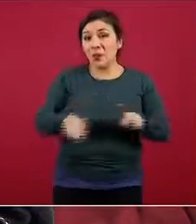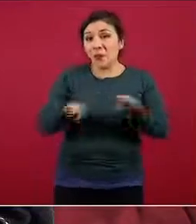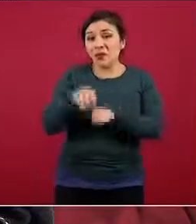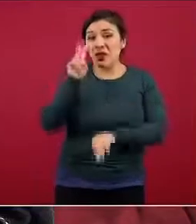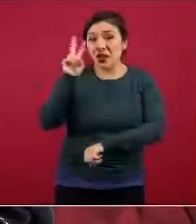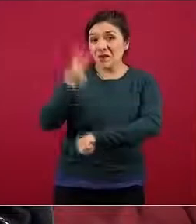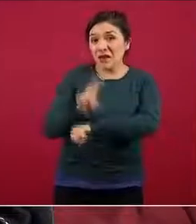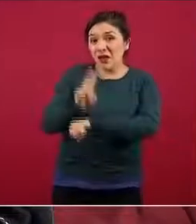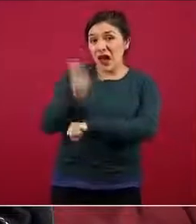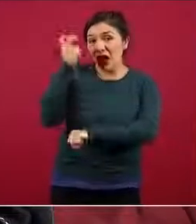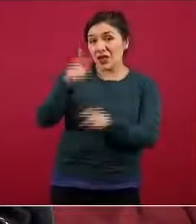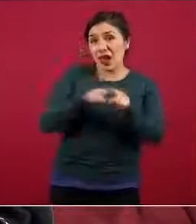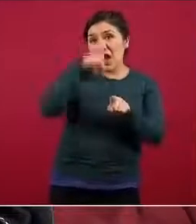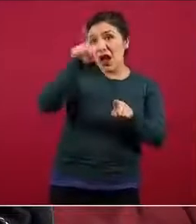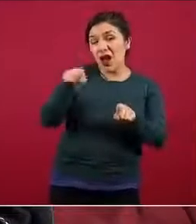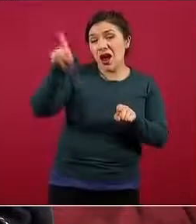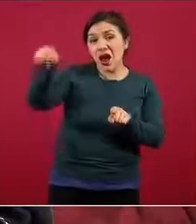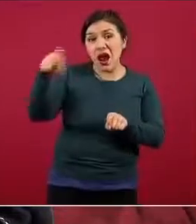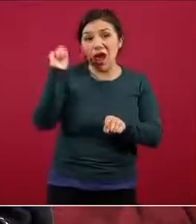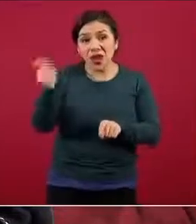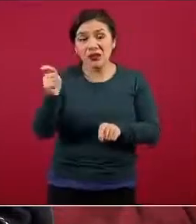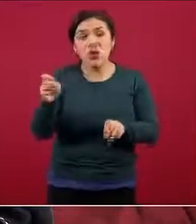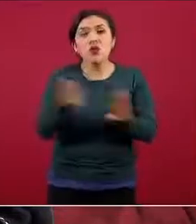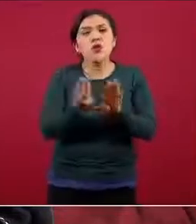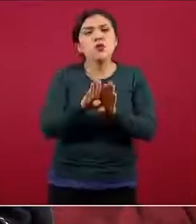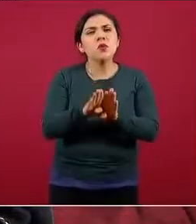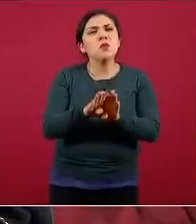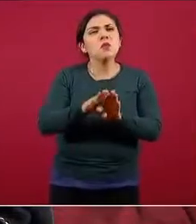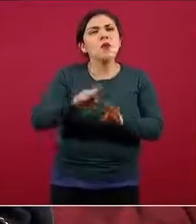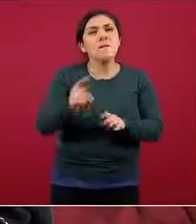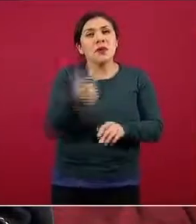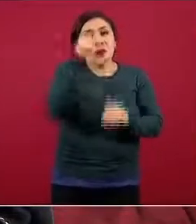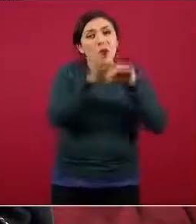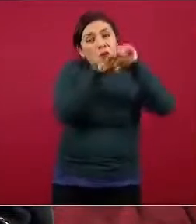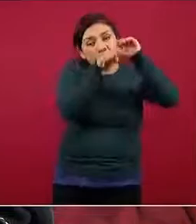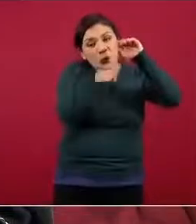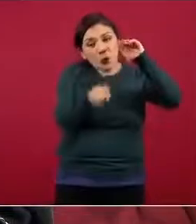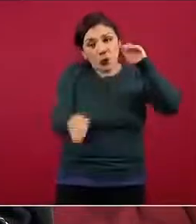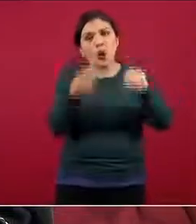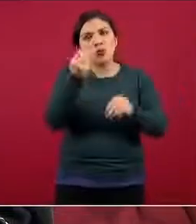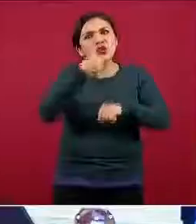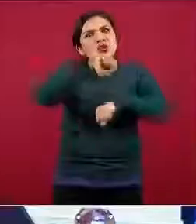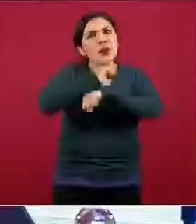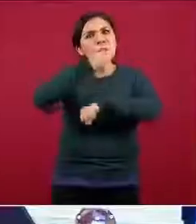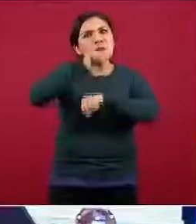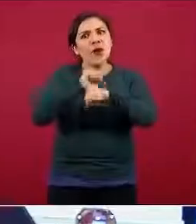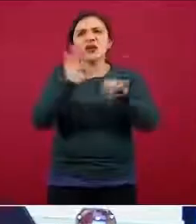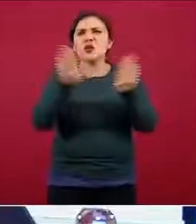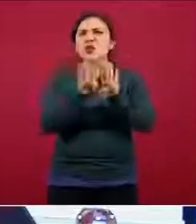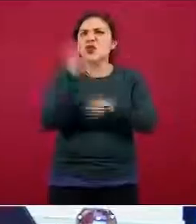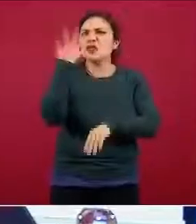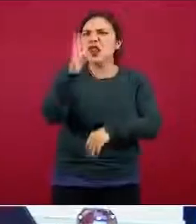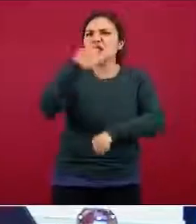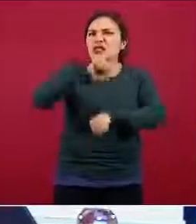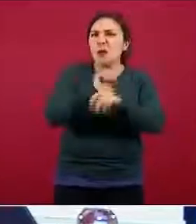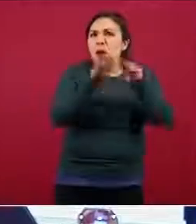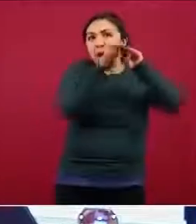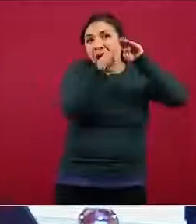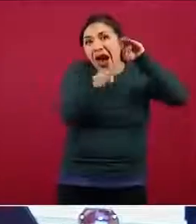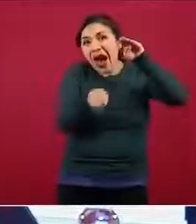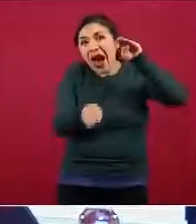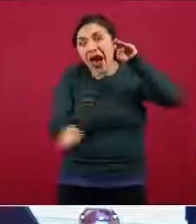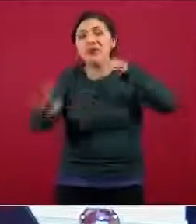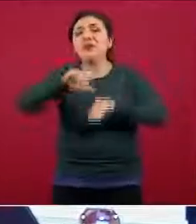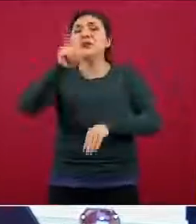también es ver esta tendencia que después de un descenso importante de varias semanas, de más de 10 semanas, a partir